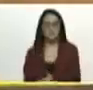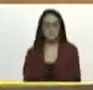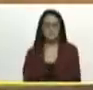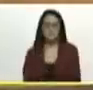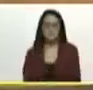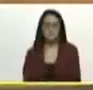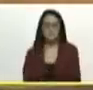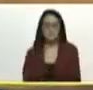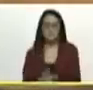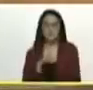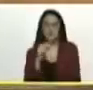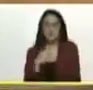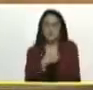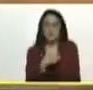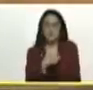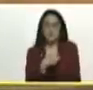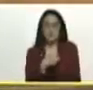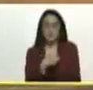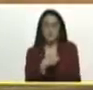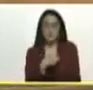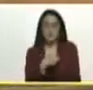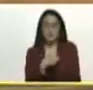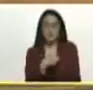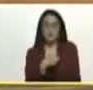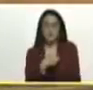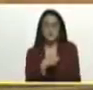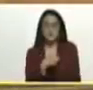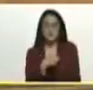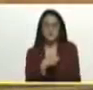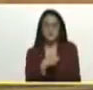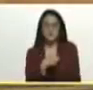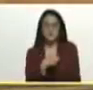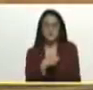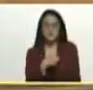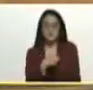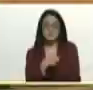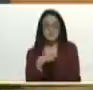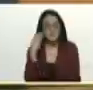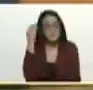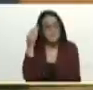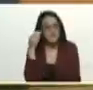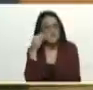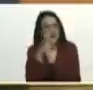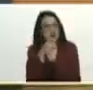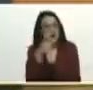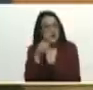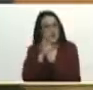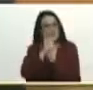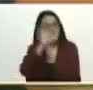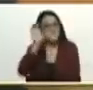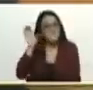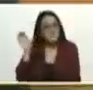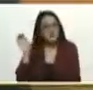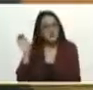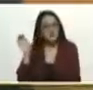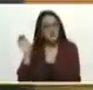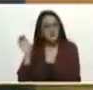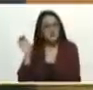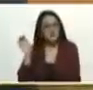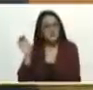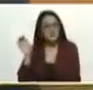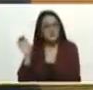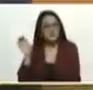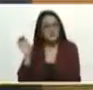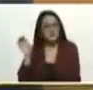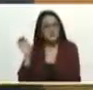No podemos creer o imaginar que cada país por sí solo